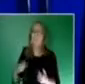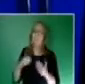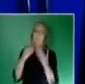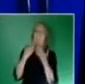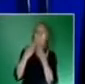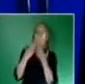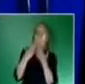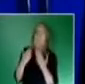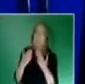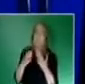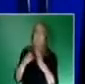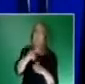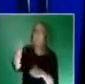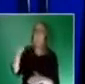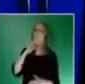señora Presidente.